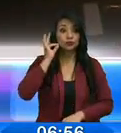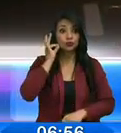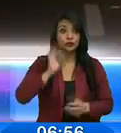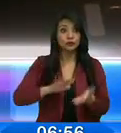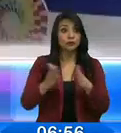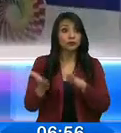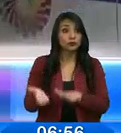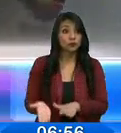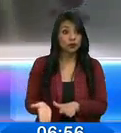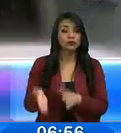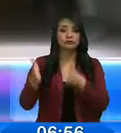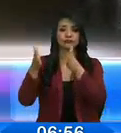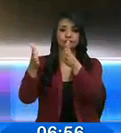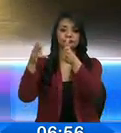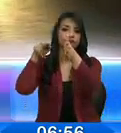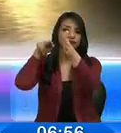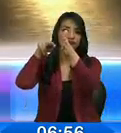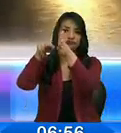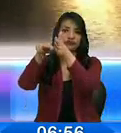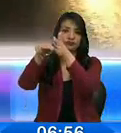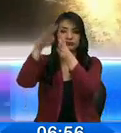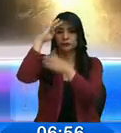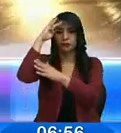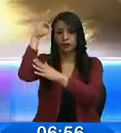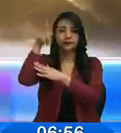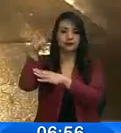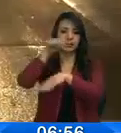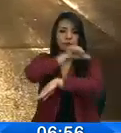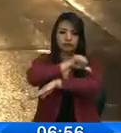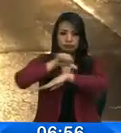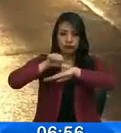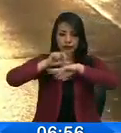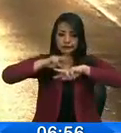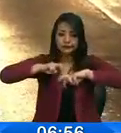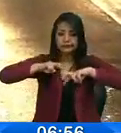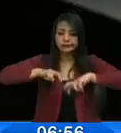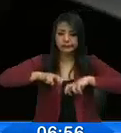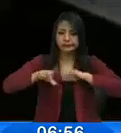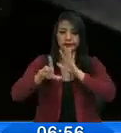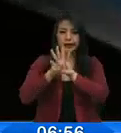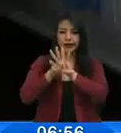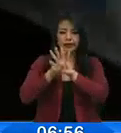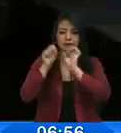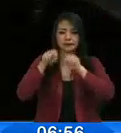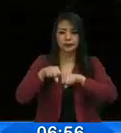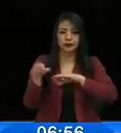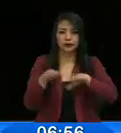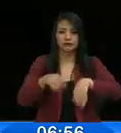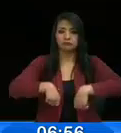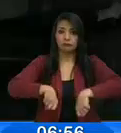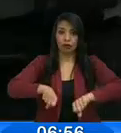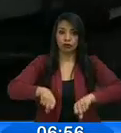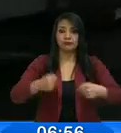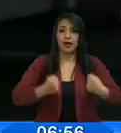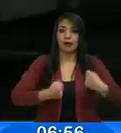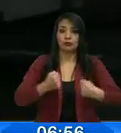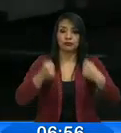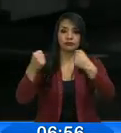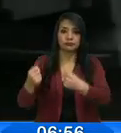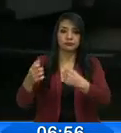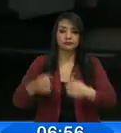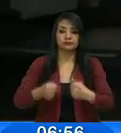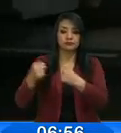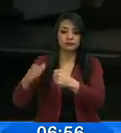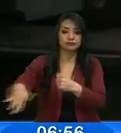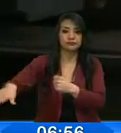decesada fue llevado hasta el Centro de Ciencias Forenses para la respectiva necropsia de ley, mientras que la moto y el carro fueron trasladados hasta el